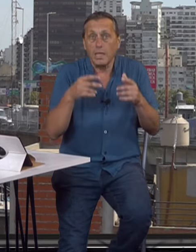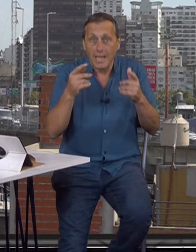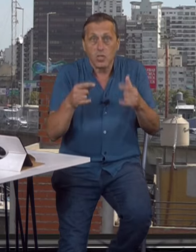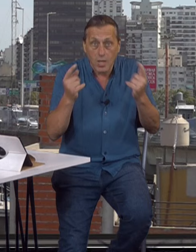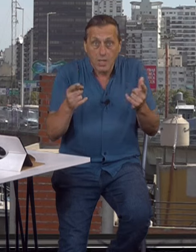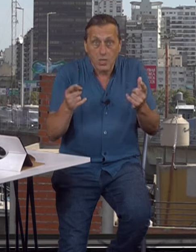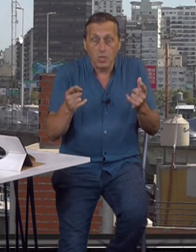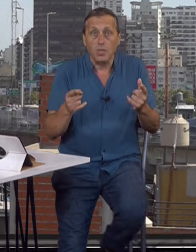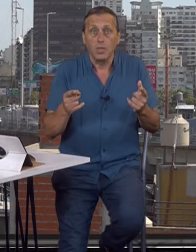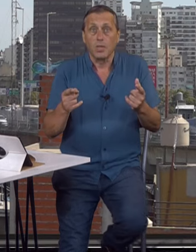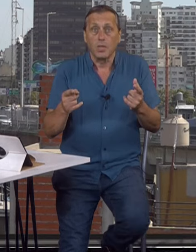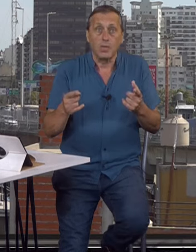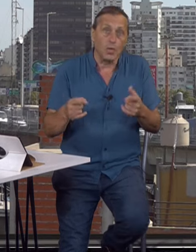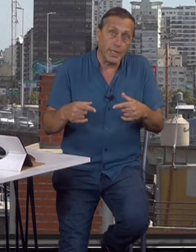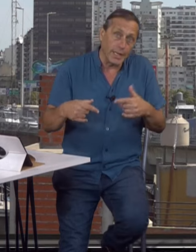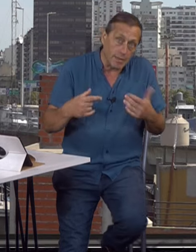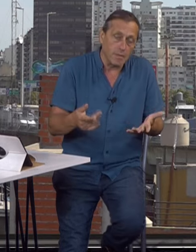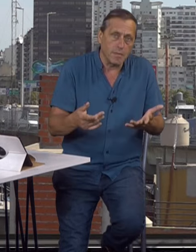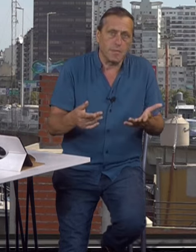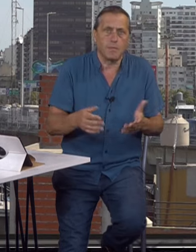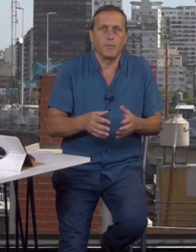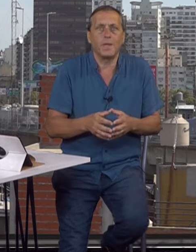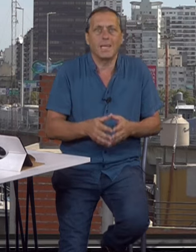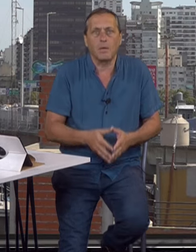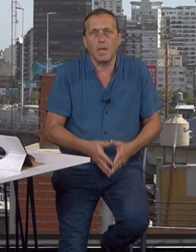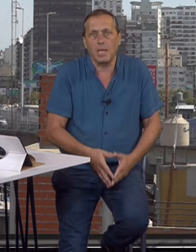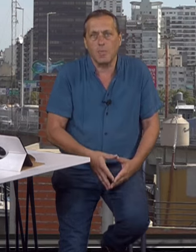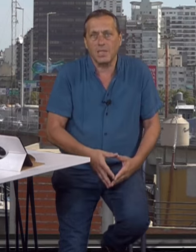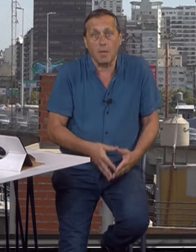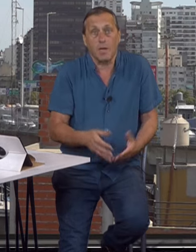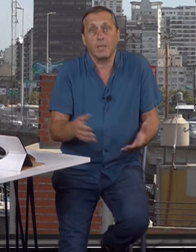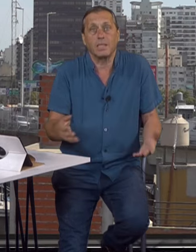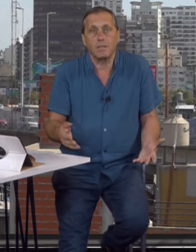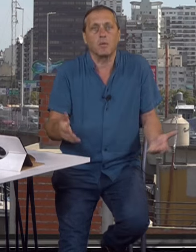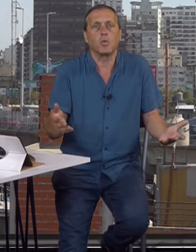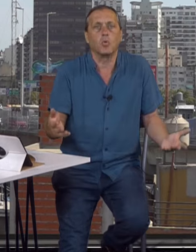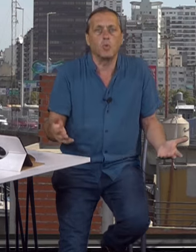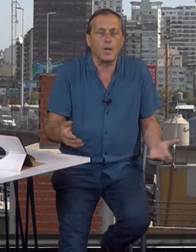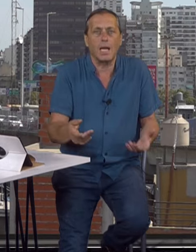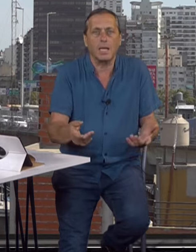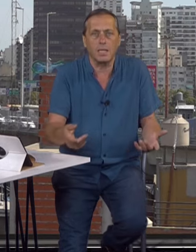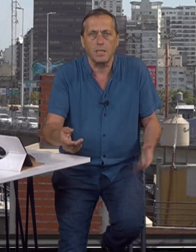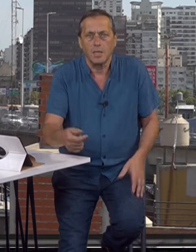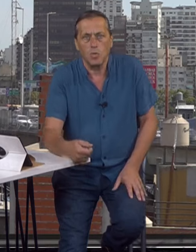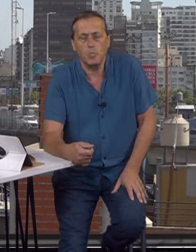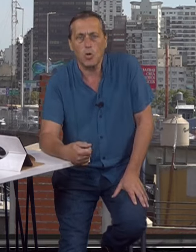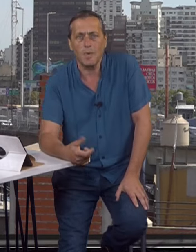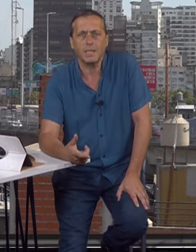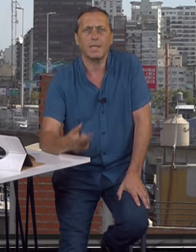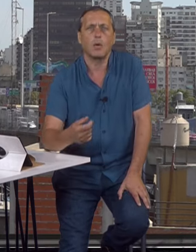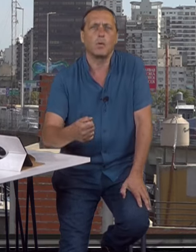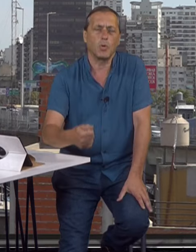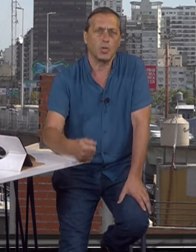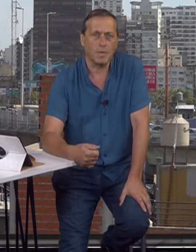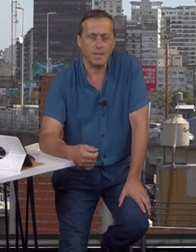Aún en aquellos casos donde finjan una discapacidad para ver si conmueven a alguien un poco más